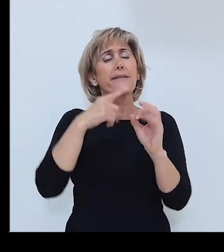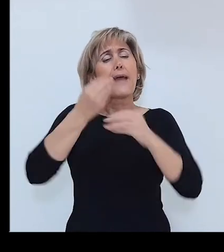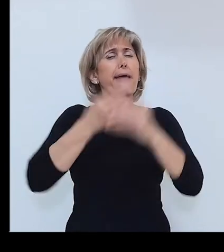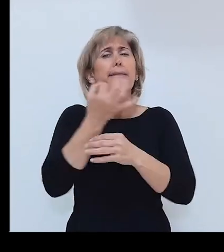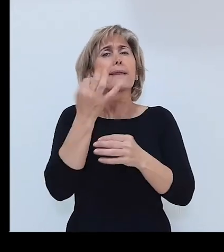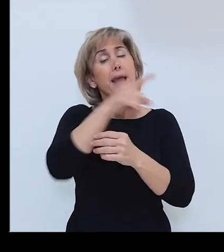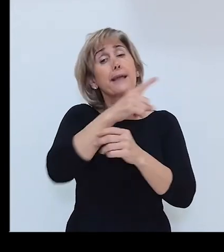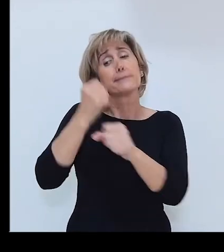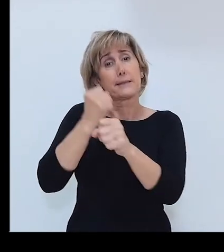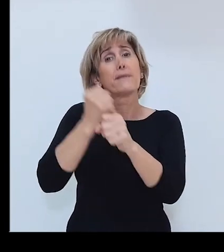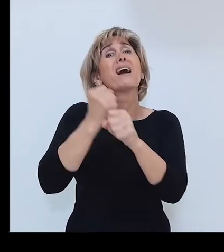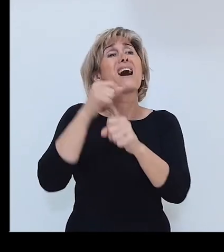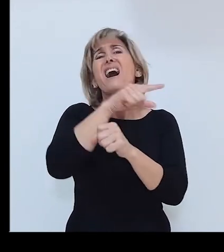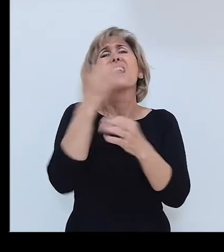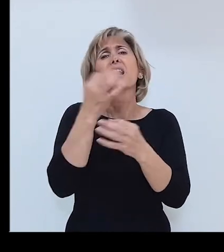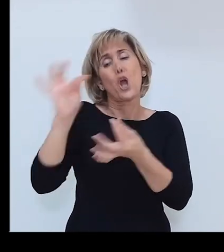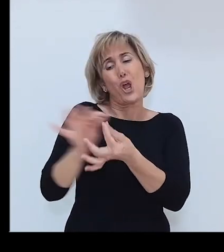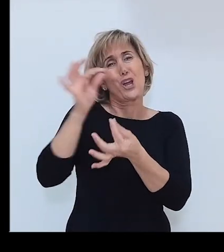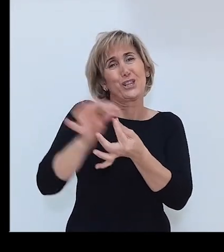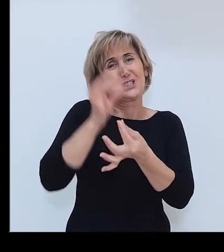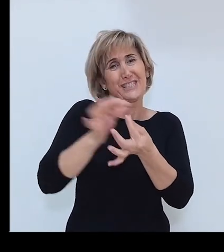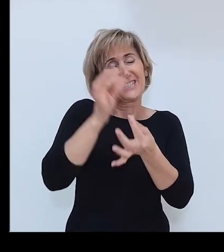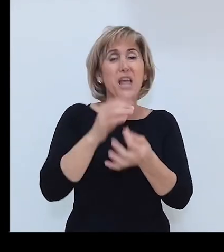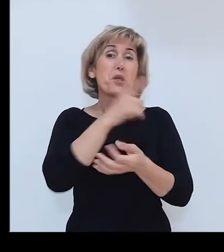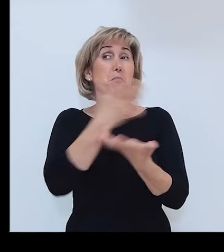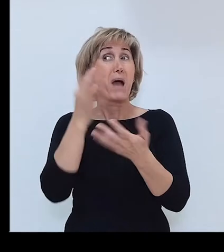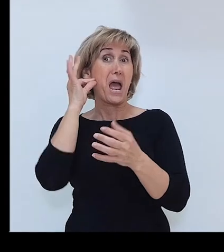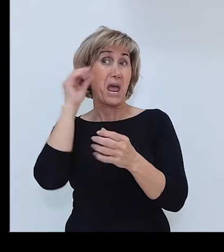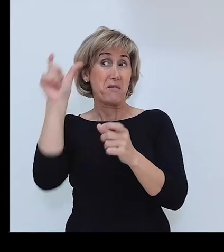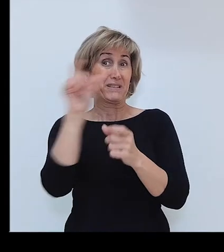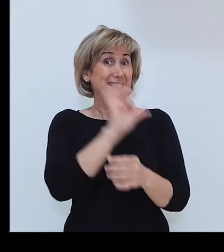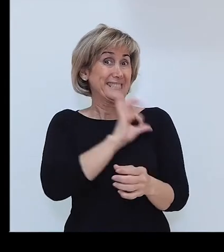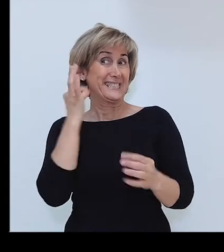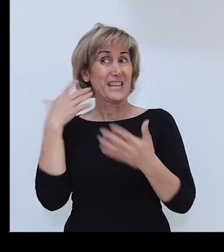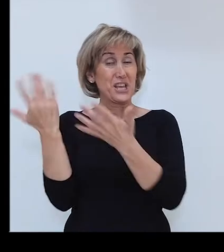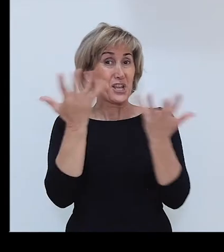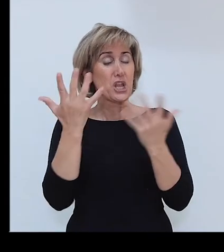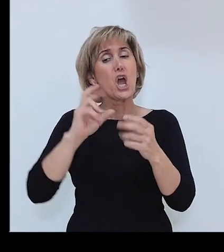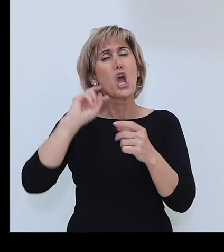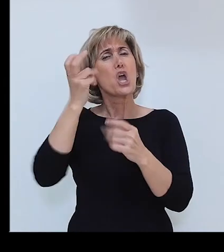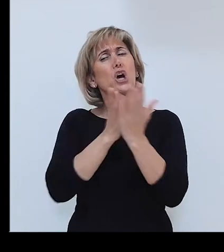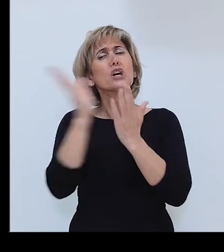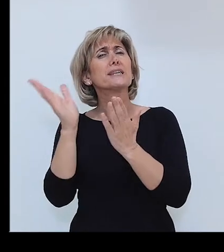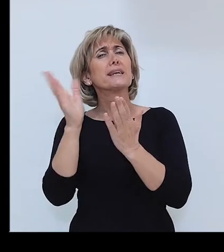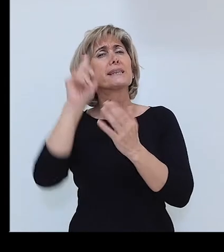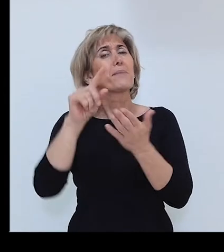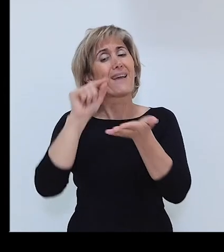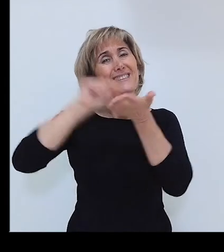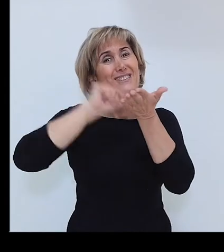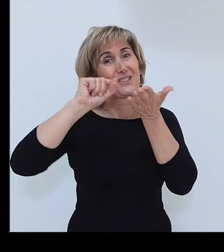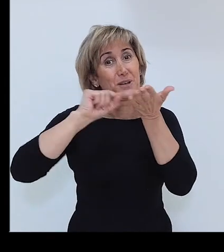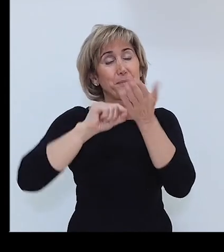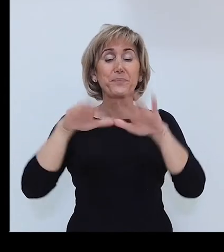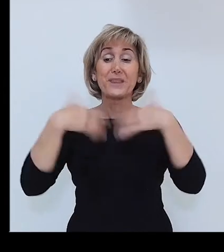la vida cosiendo, era digna para señoritas, etcétera, y la otra era la escritura. Entonces, Martineau